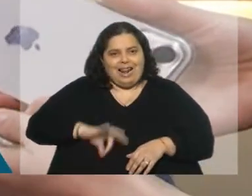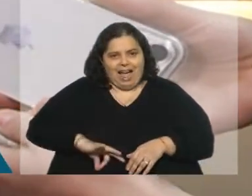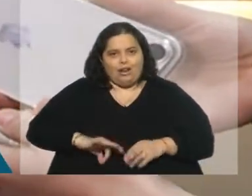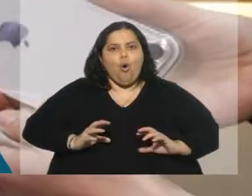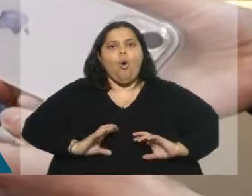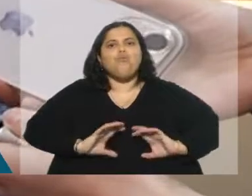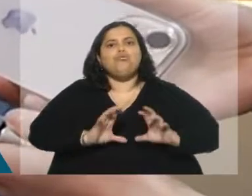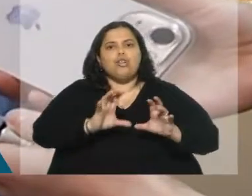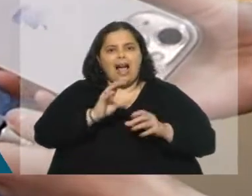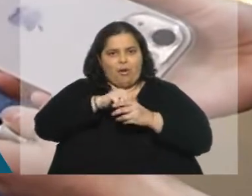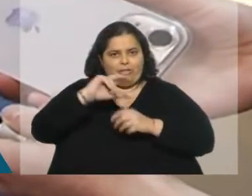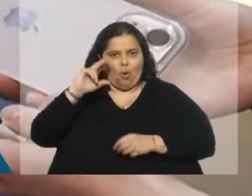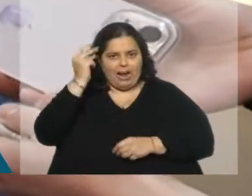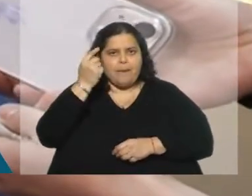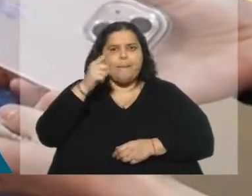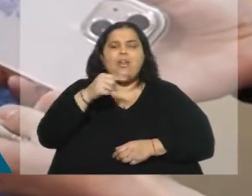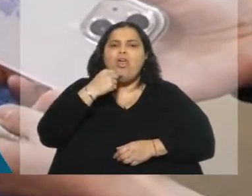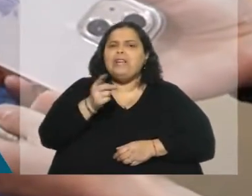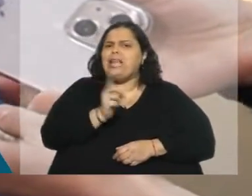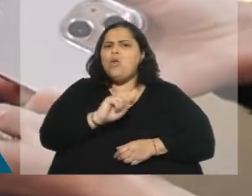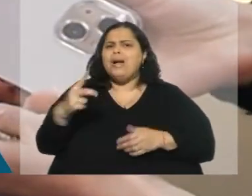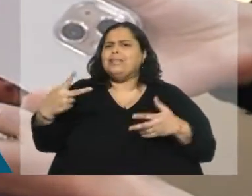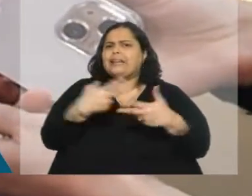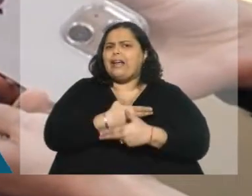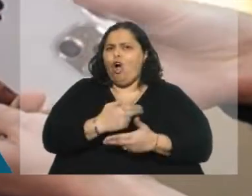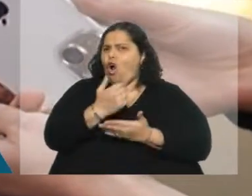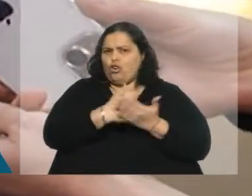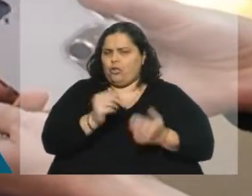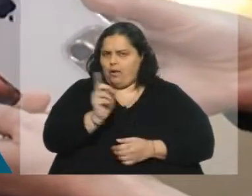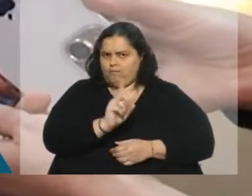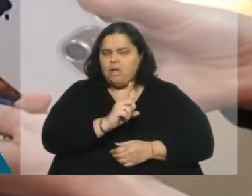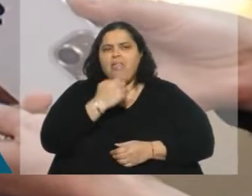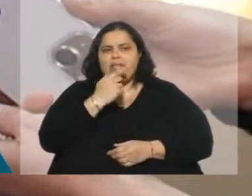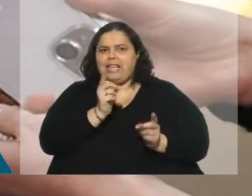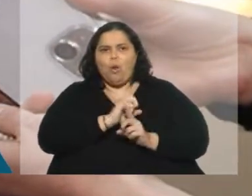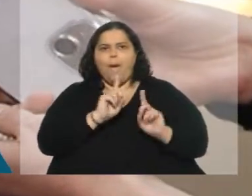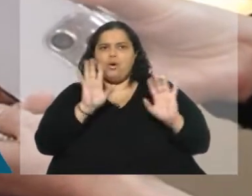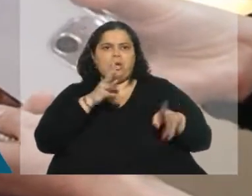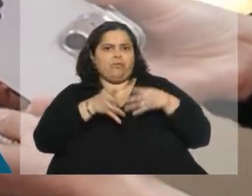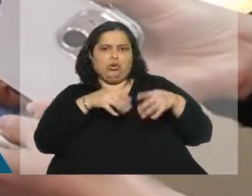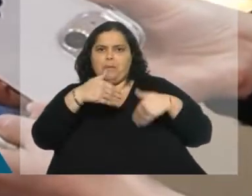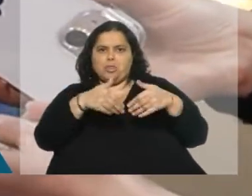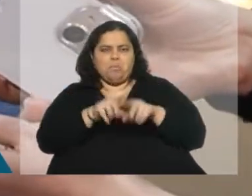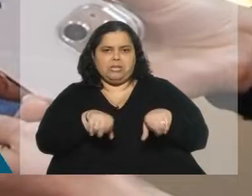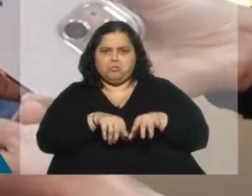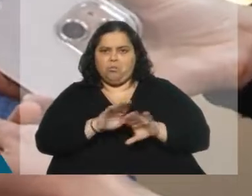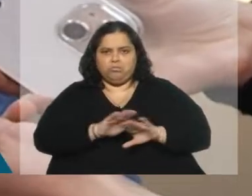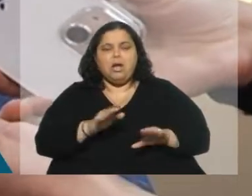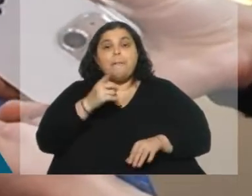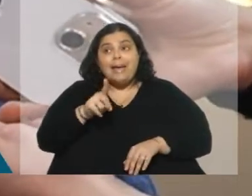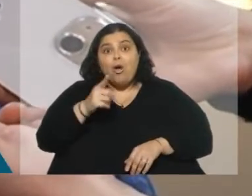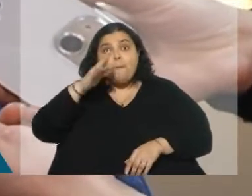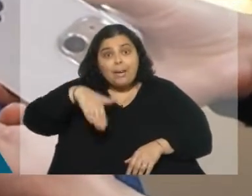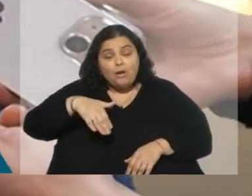funcionarios de la cne pero dice que no es recorte porque no ha afectado el funcionamiento de la nep ahora nosotros decimos si hay menos